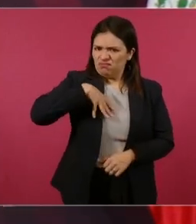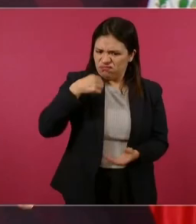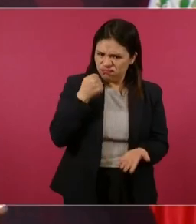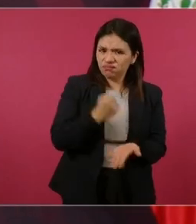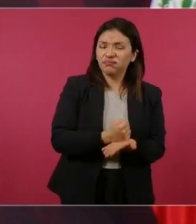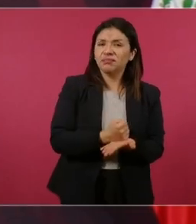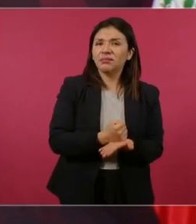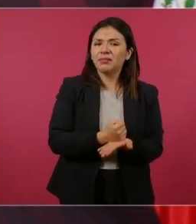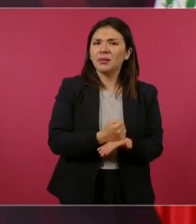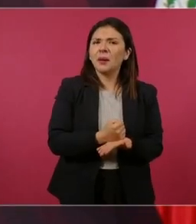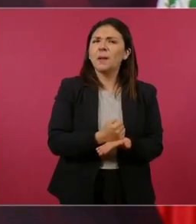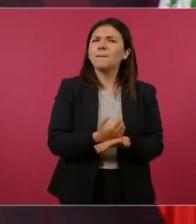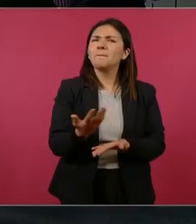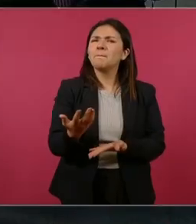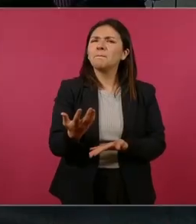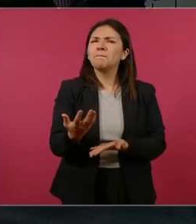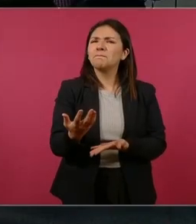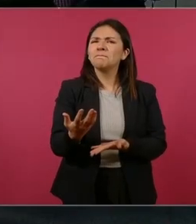sí,